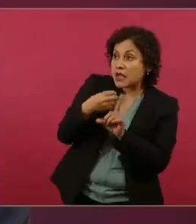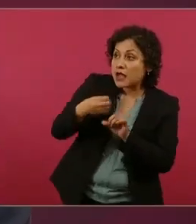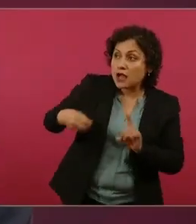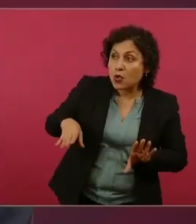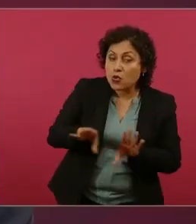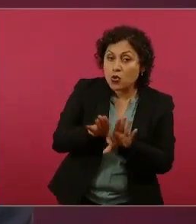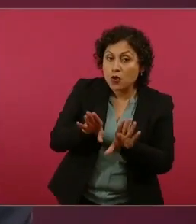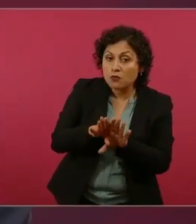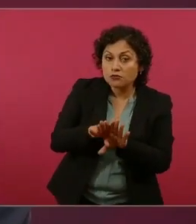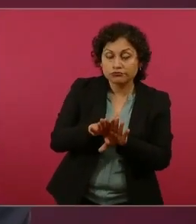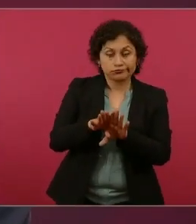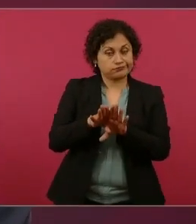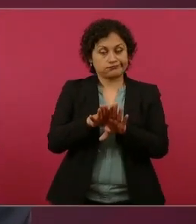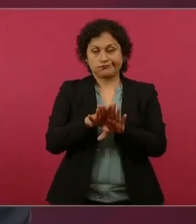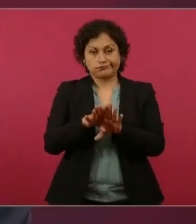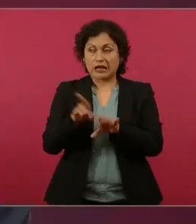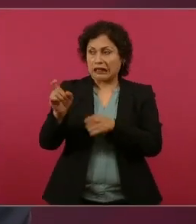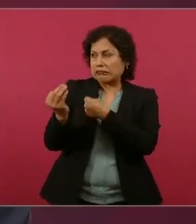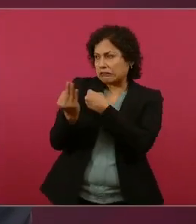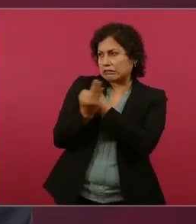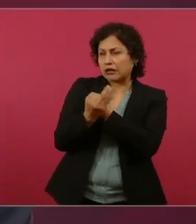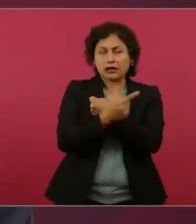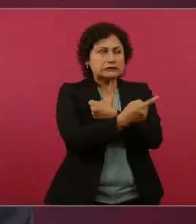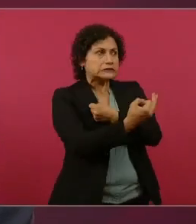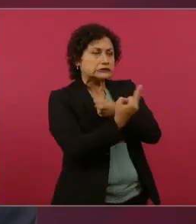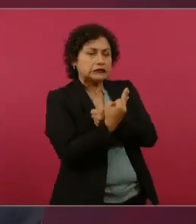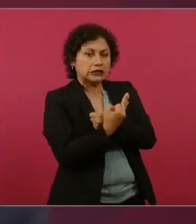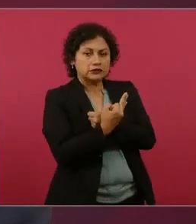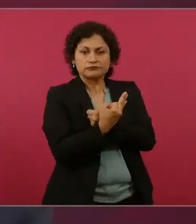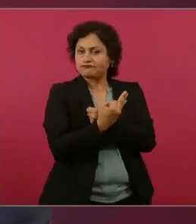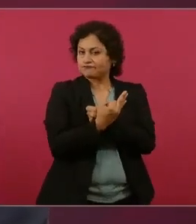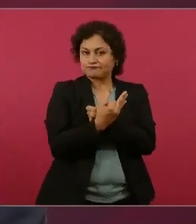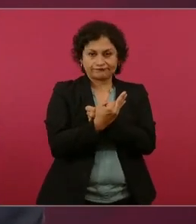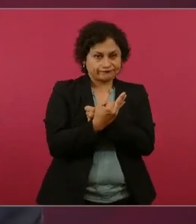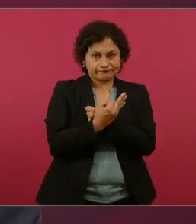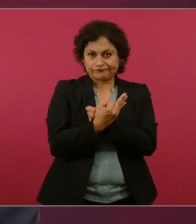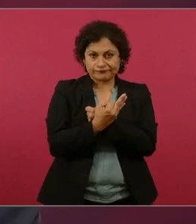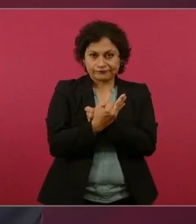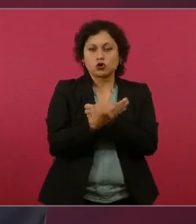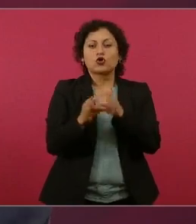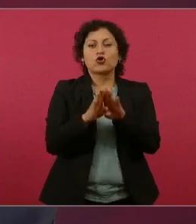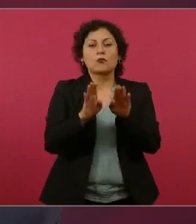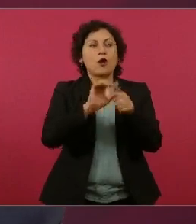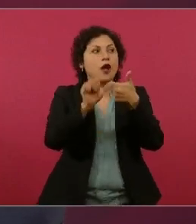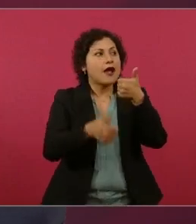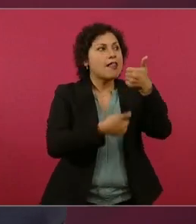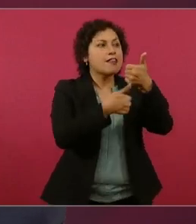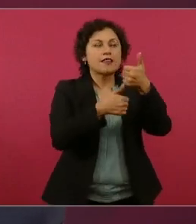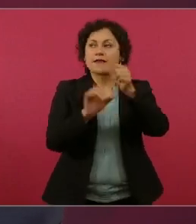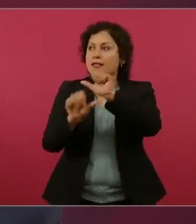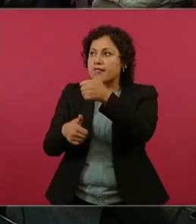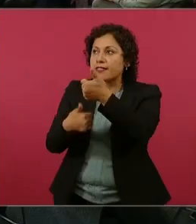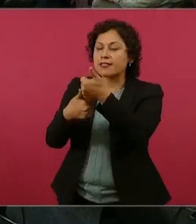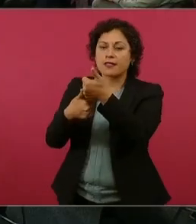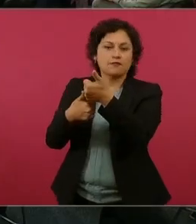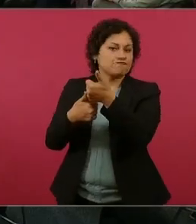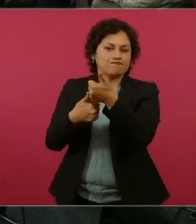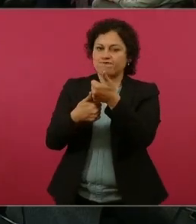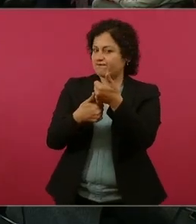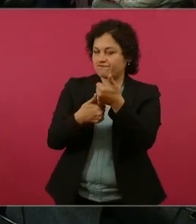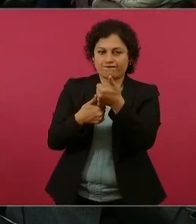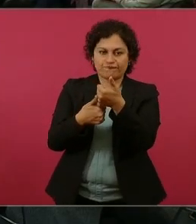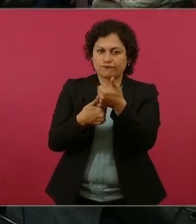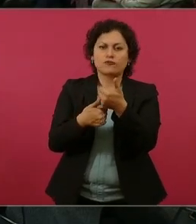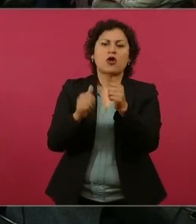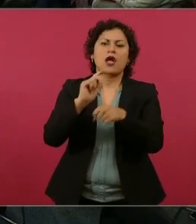protectorado, ¿sí? Como apéndice de ninguna potencia. Justo cuando hace unos días